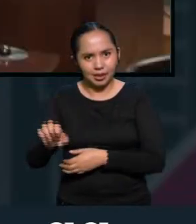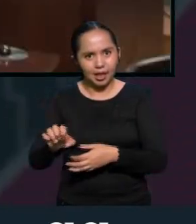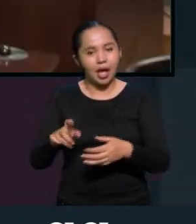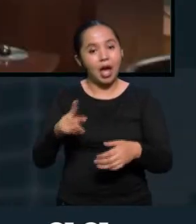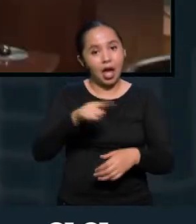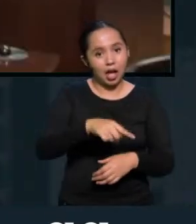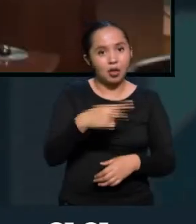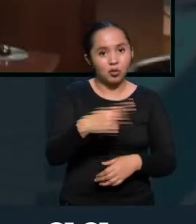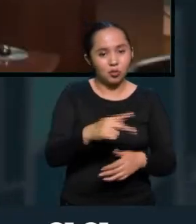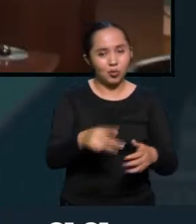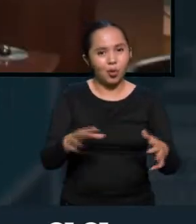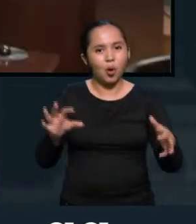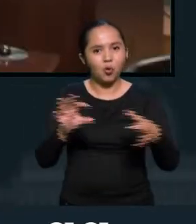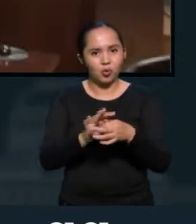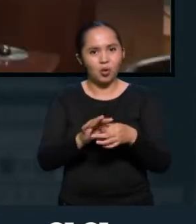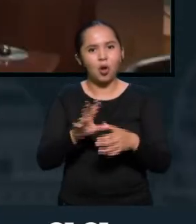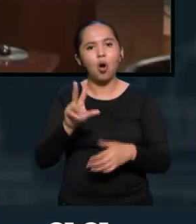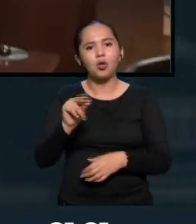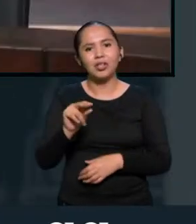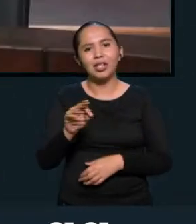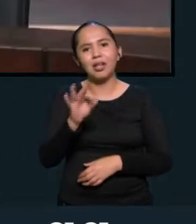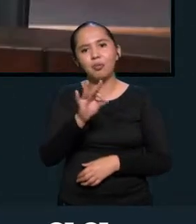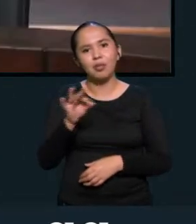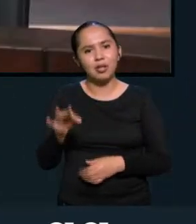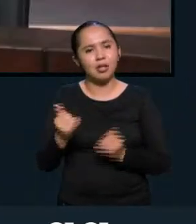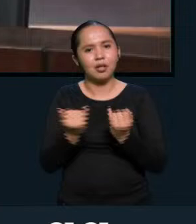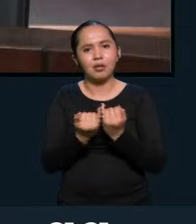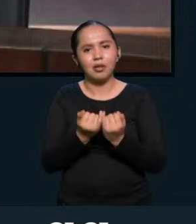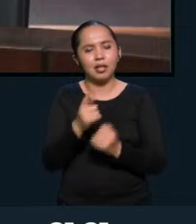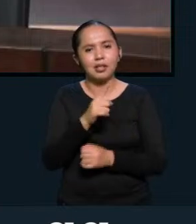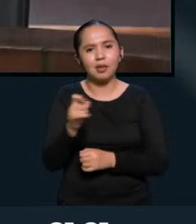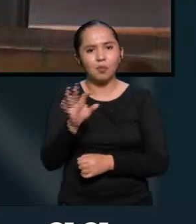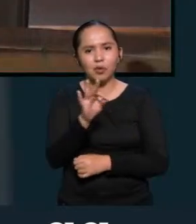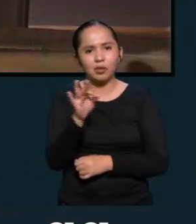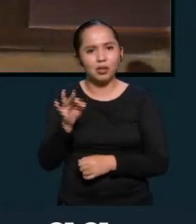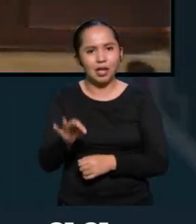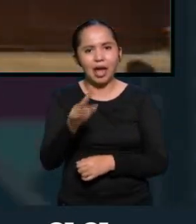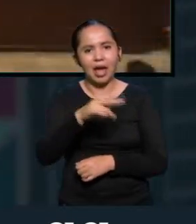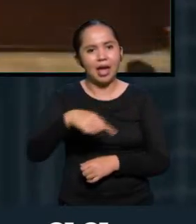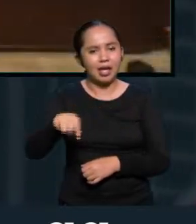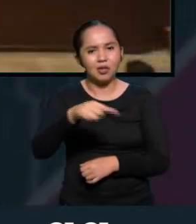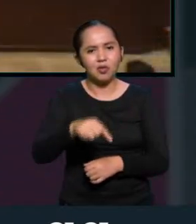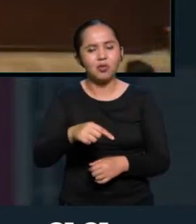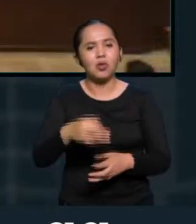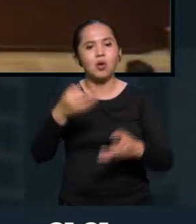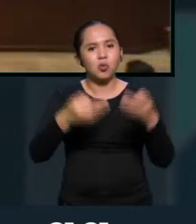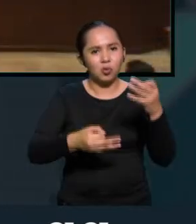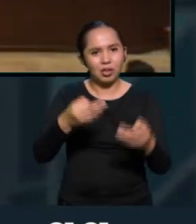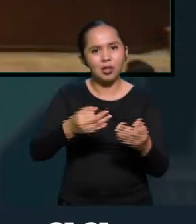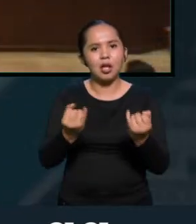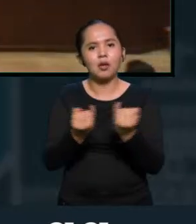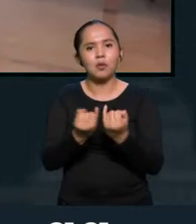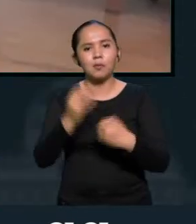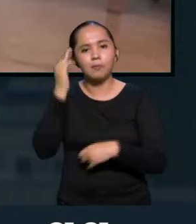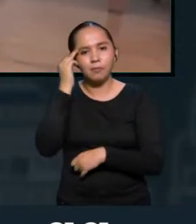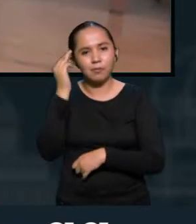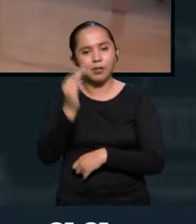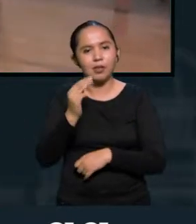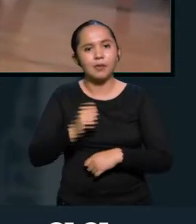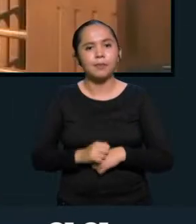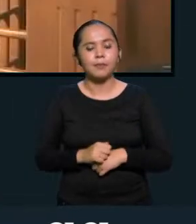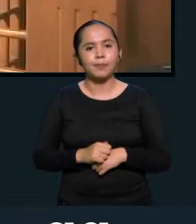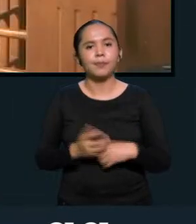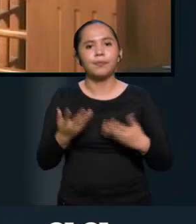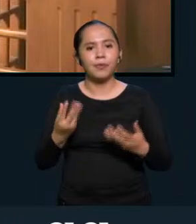sí jubilarse con entre el 80 y el 100% de lo que percibían como jueces y como magistrados. Lo que